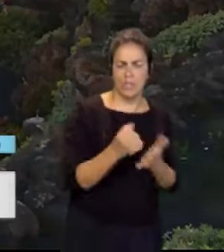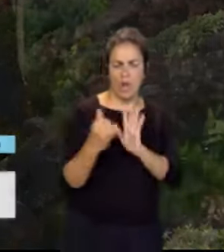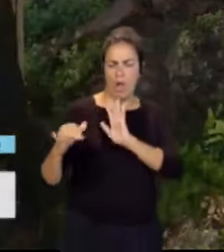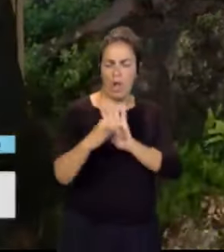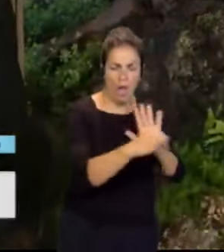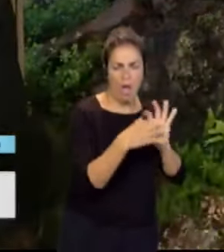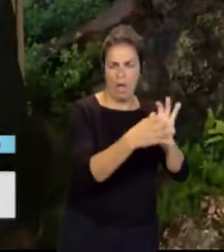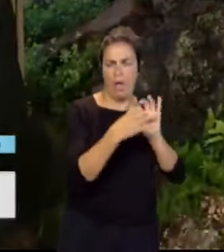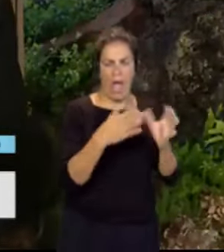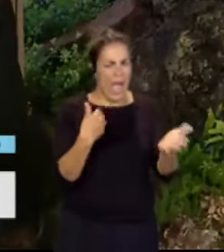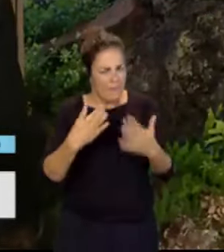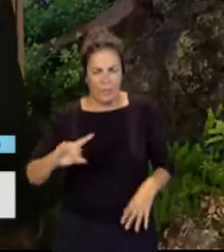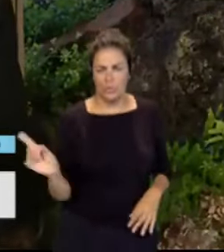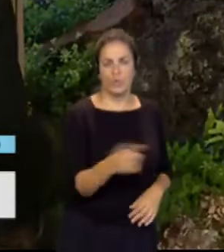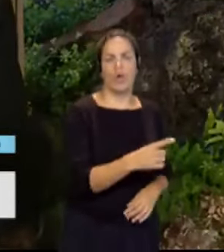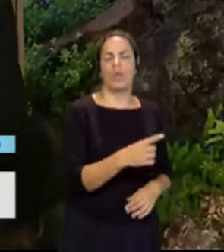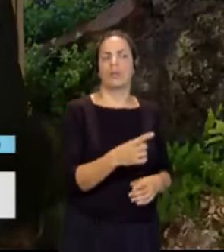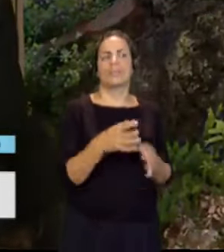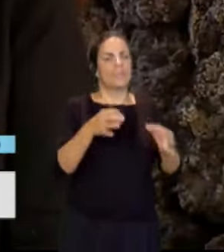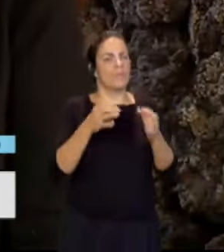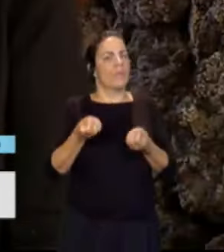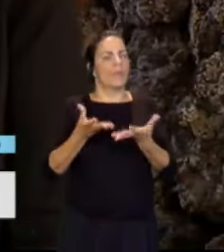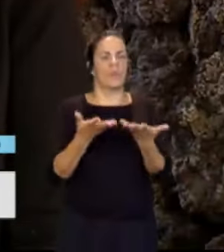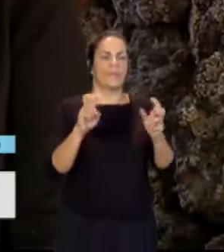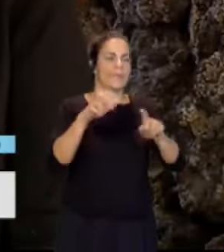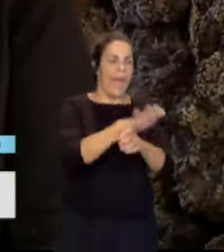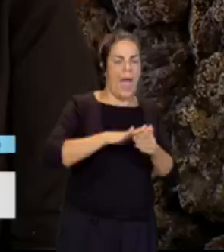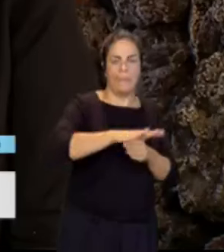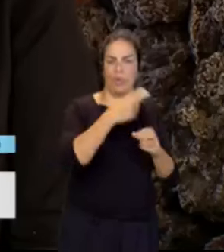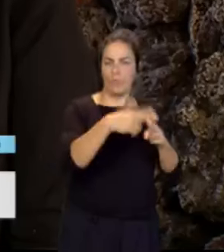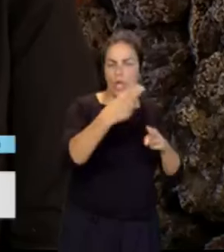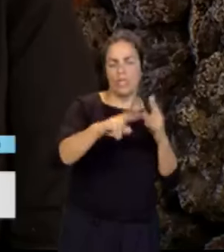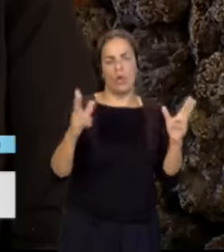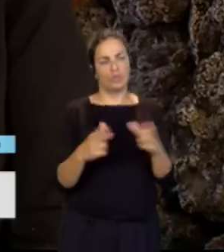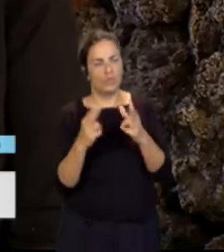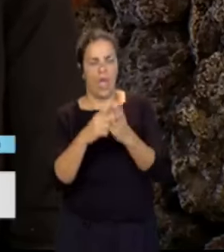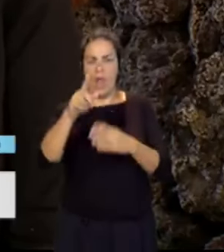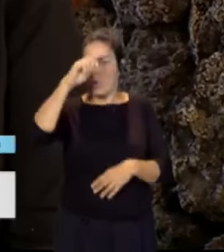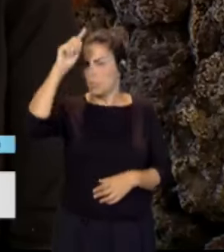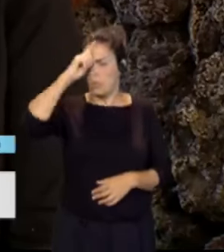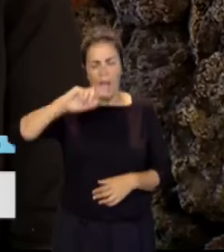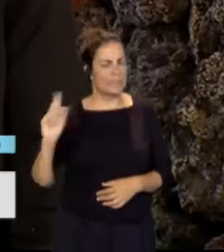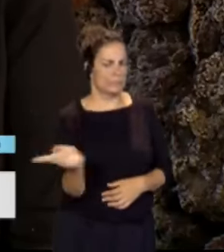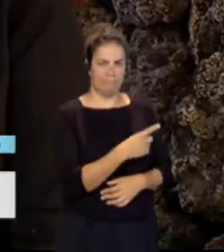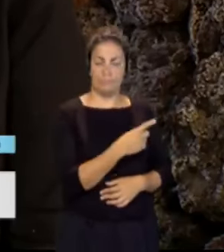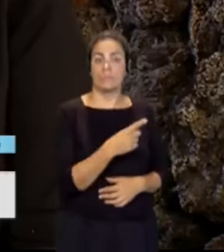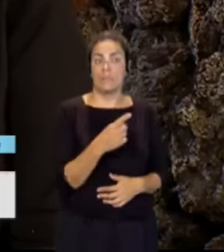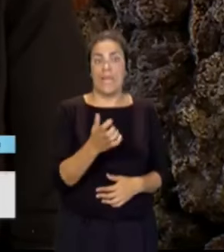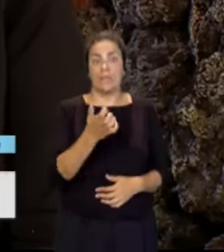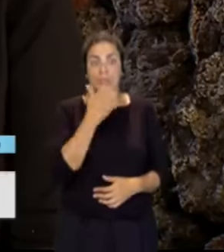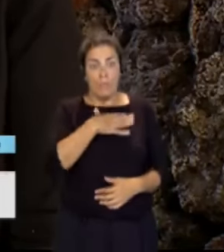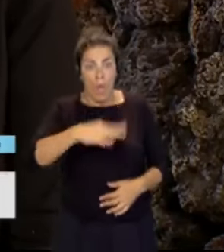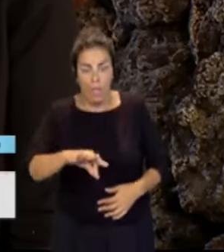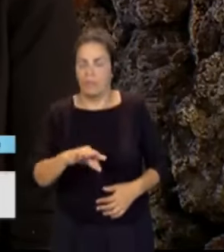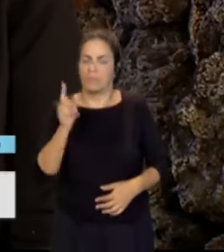tenemos presencia de todos tanto de los ámbitos políticos como sociales culturales y cada vez que que tenemos ocasión salimos